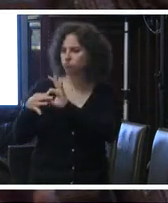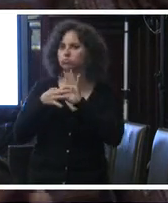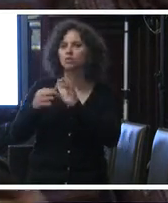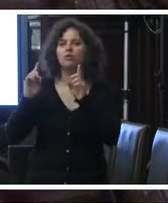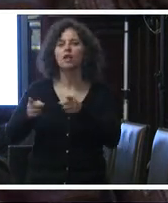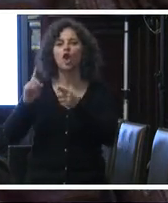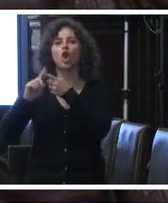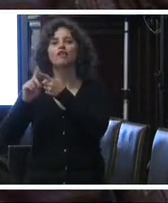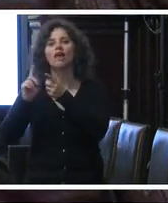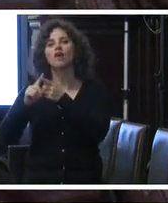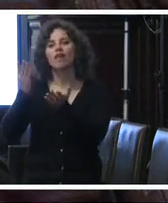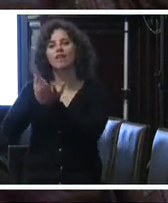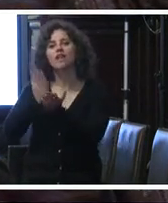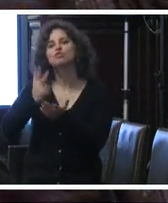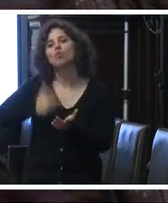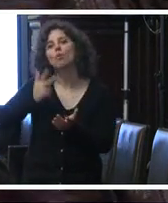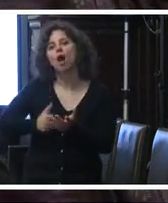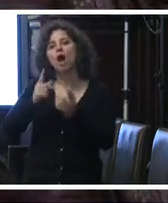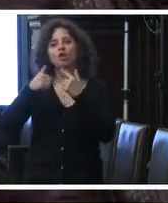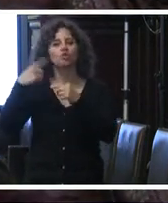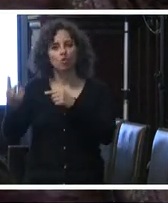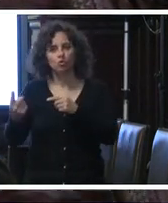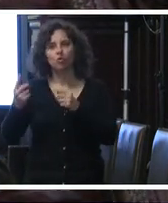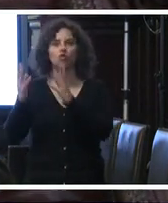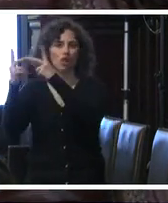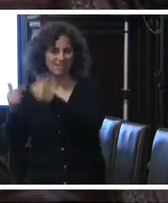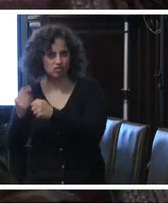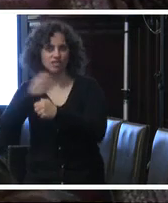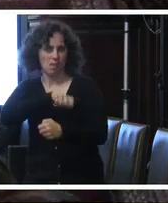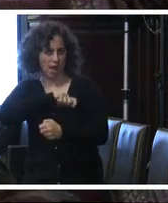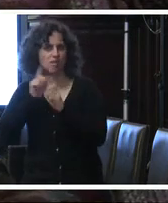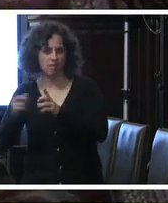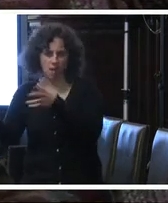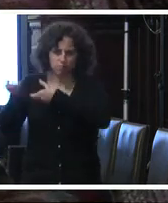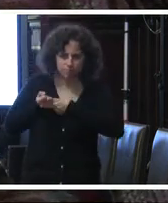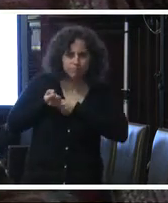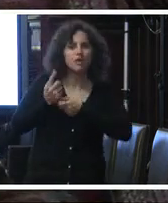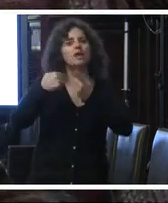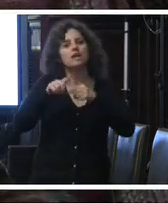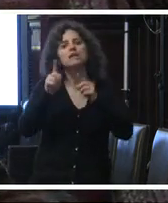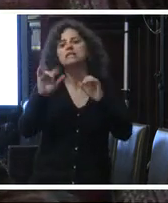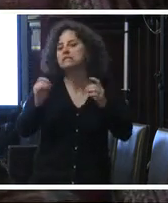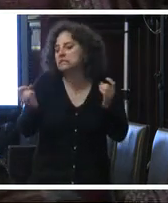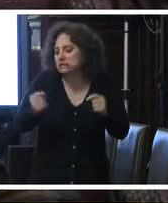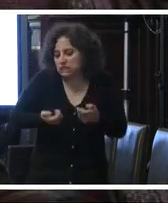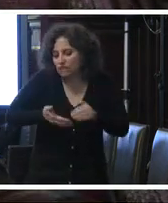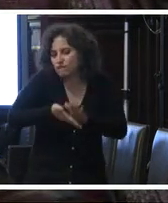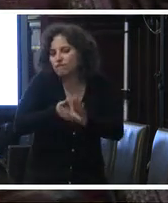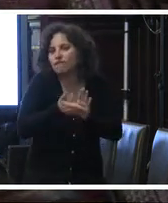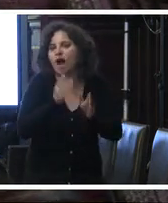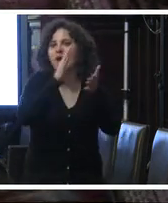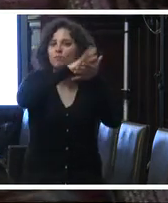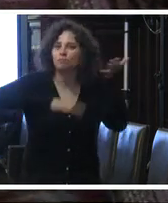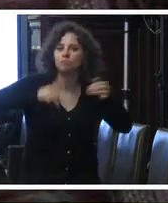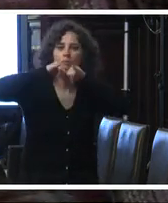con la Coordinadora de Derechos Humanos, con Flora Tristán y con dos organizaciones españolas, Ayeti y Entre Pueblo, a punto de sacar una